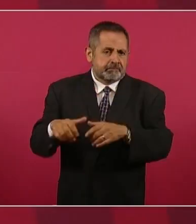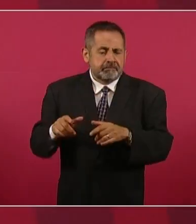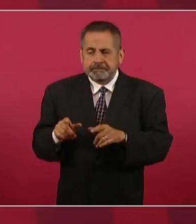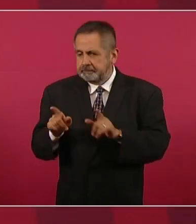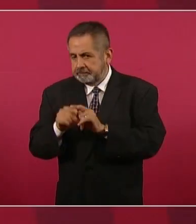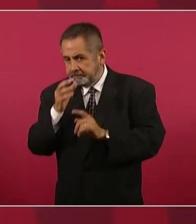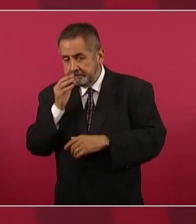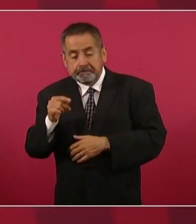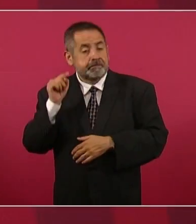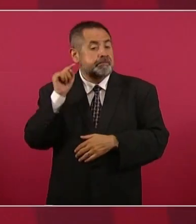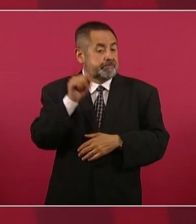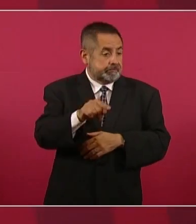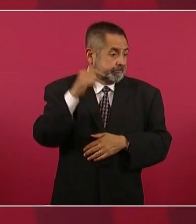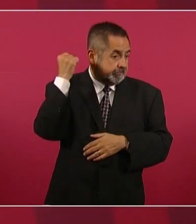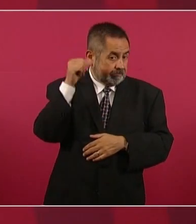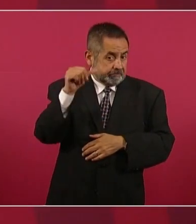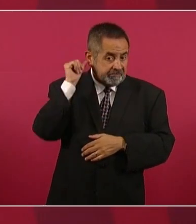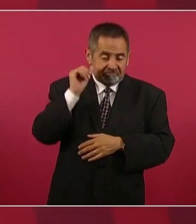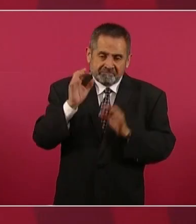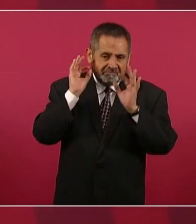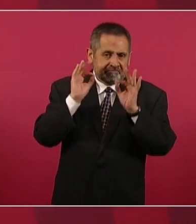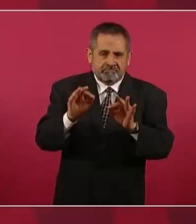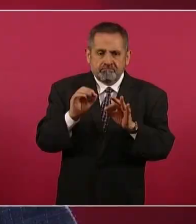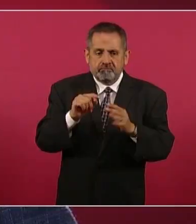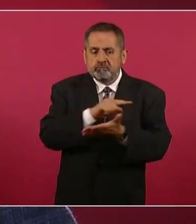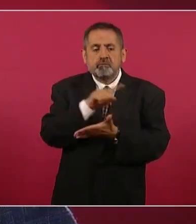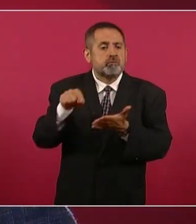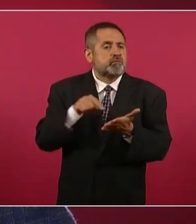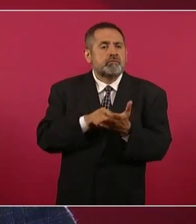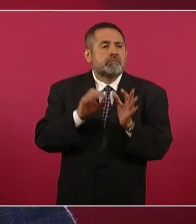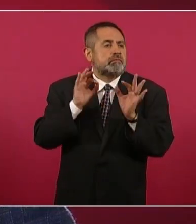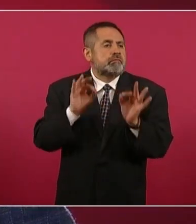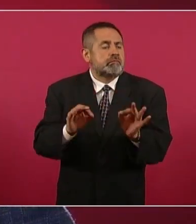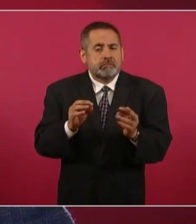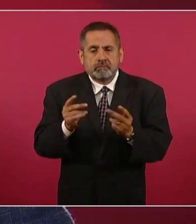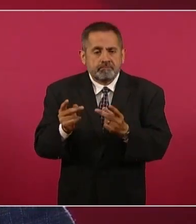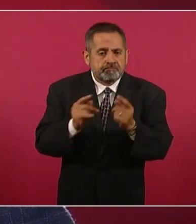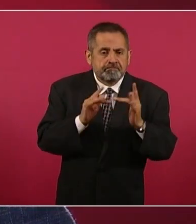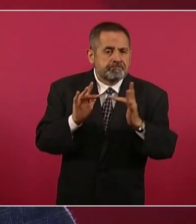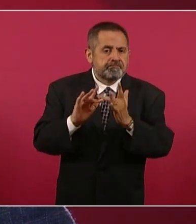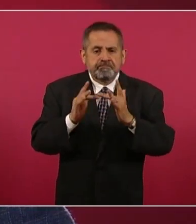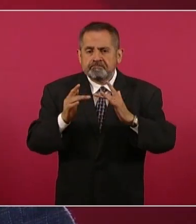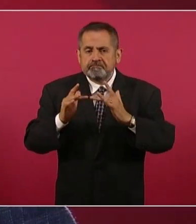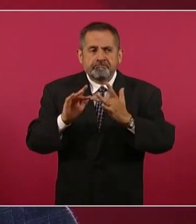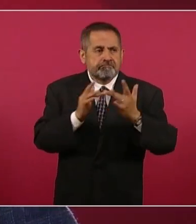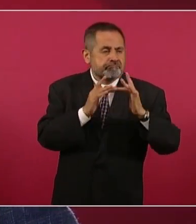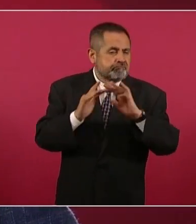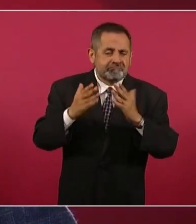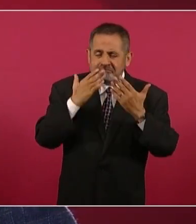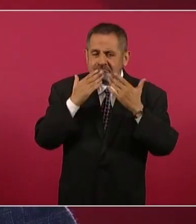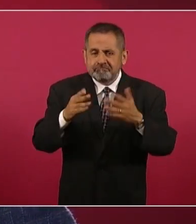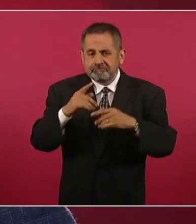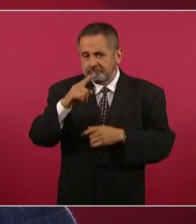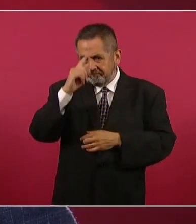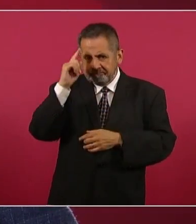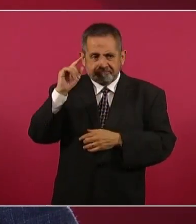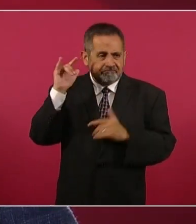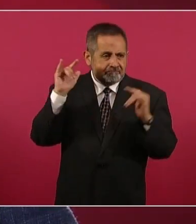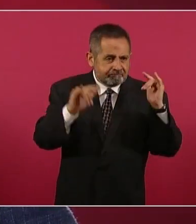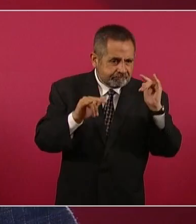termino, es un centro Acapulco de mucha vida, de mucha comunicación y de